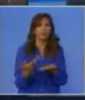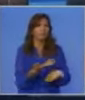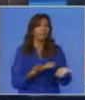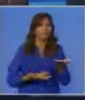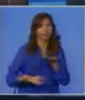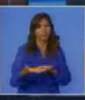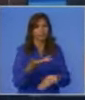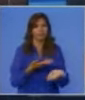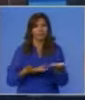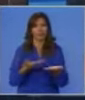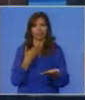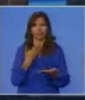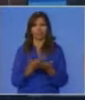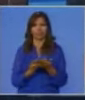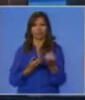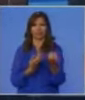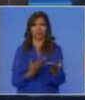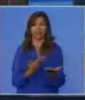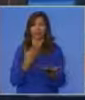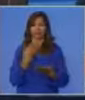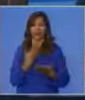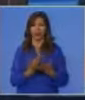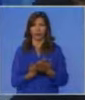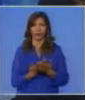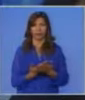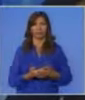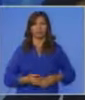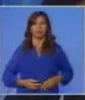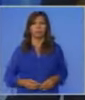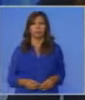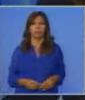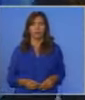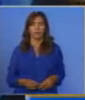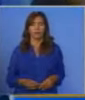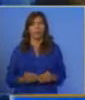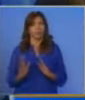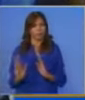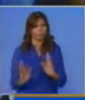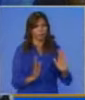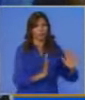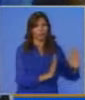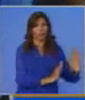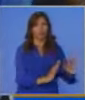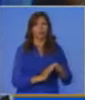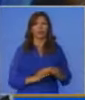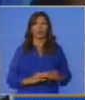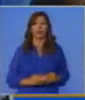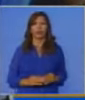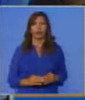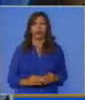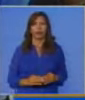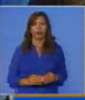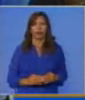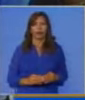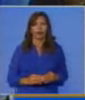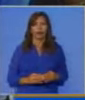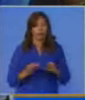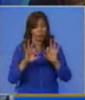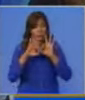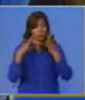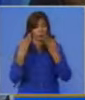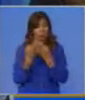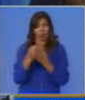muy buena tarde para Ecuador. Igual para ti. Seguiremos muy de cerca tus informes. En otro tema, en opinión de la